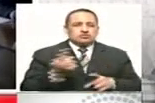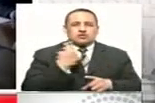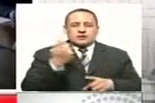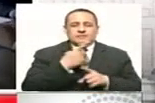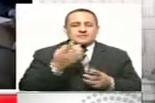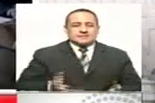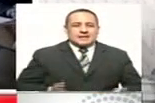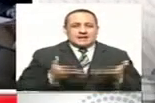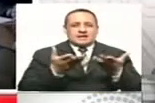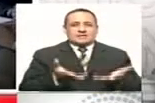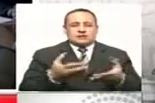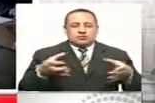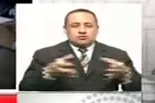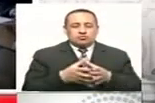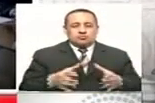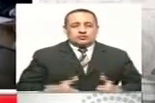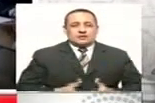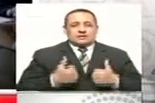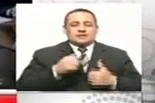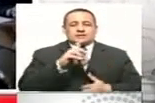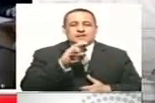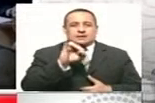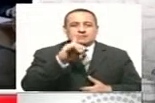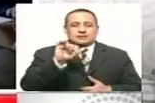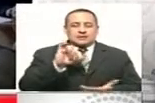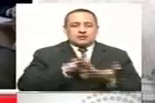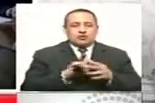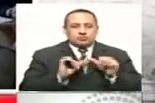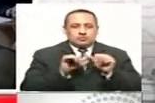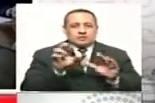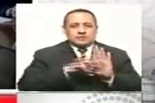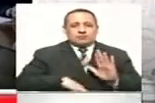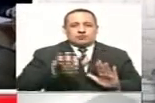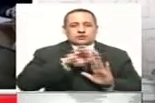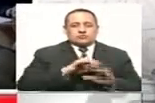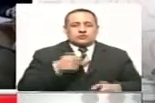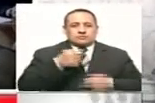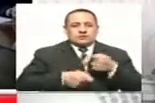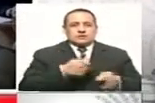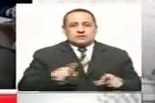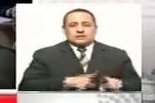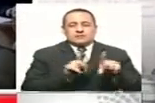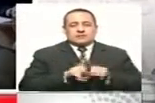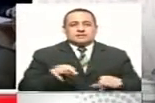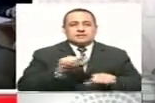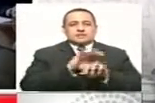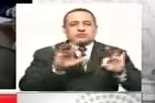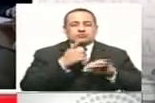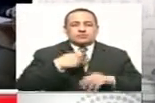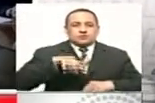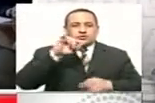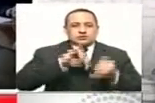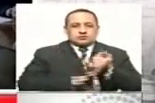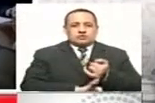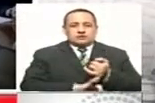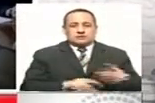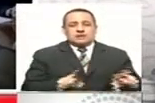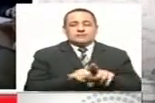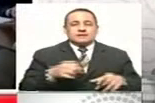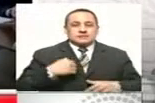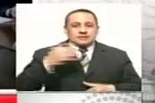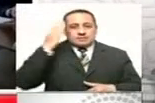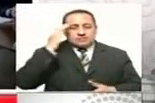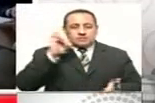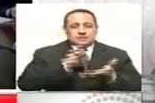le ha asignado al pliego de vida la continuidad de proyectos de inversión por solamente 18 millones de soles, teniendo en cuenta